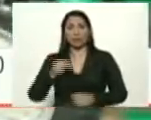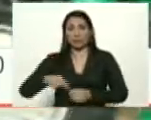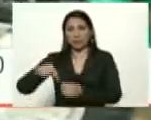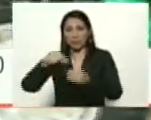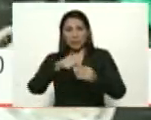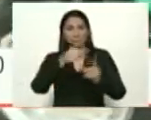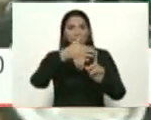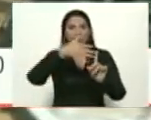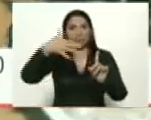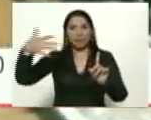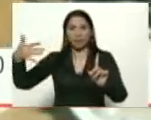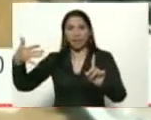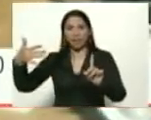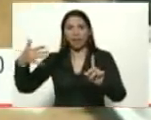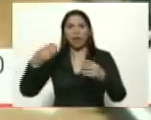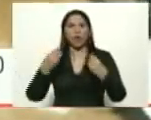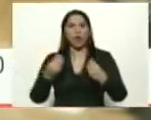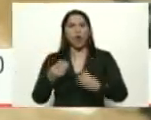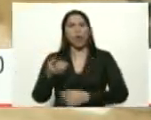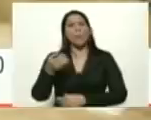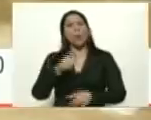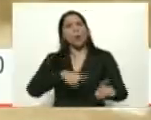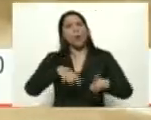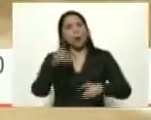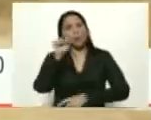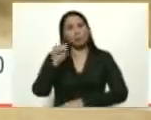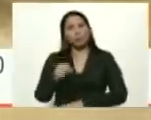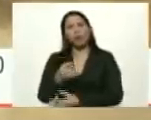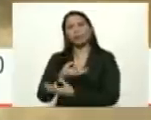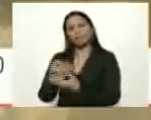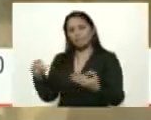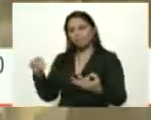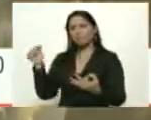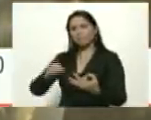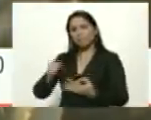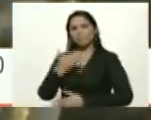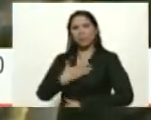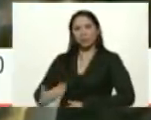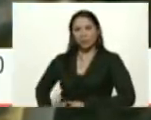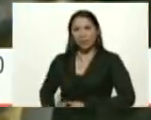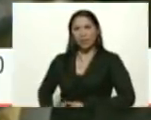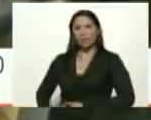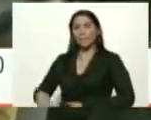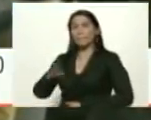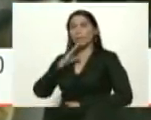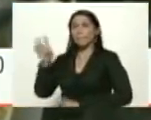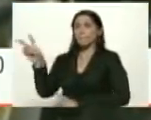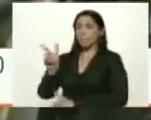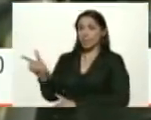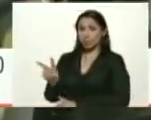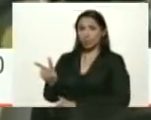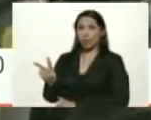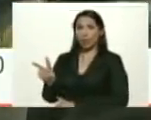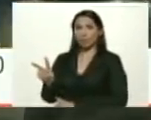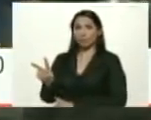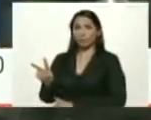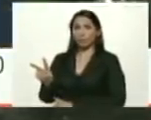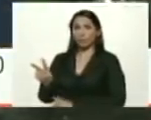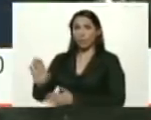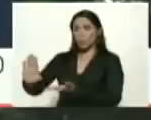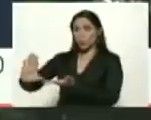cereales. ¿Cómo está Agrosur? Excelente, presidente. El Banco de Venezuela me está dando